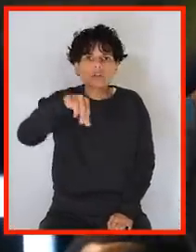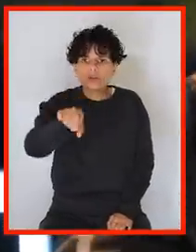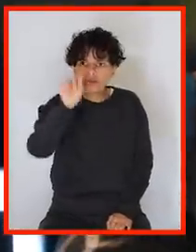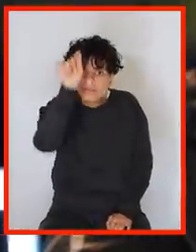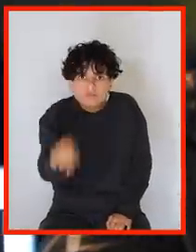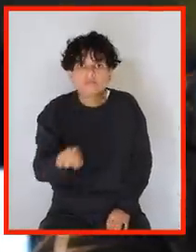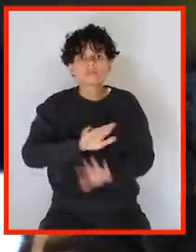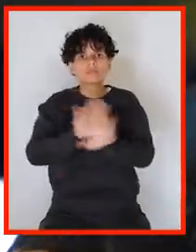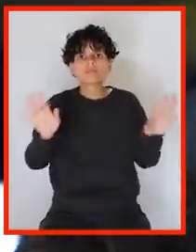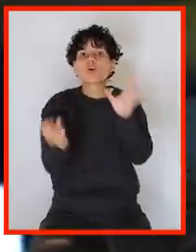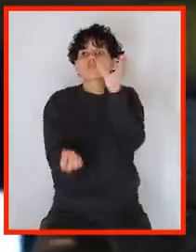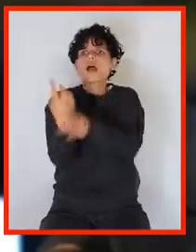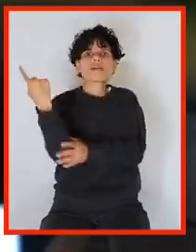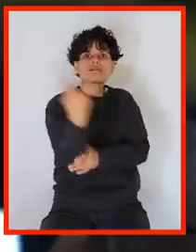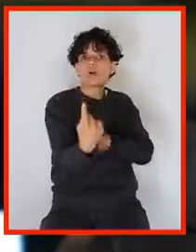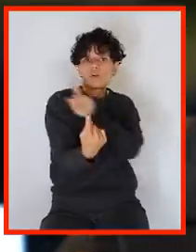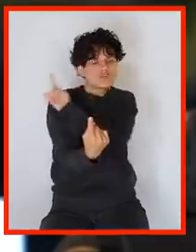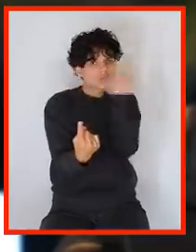otro gitano, ¿cachai?